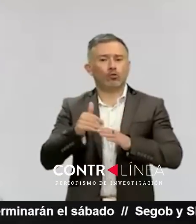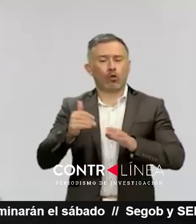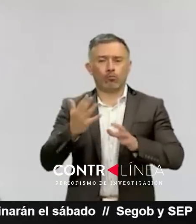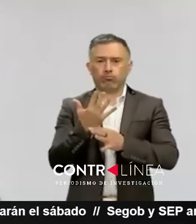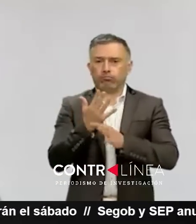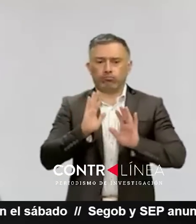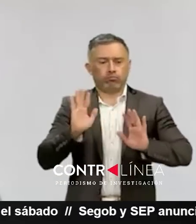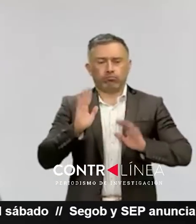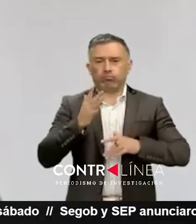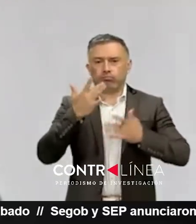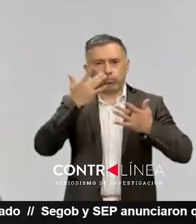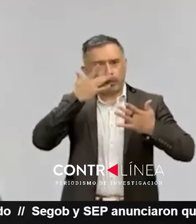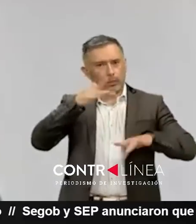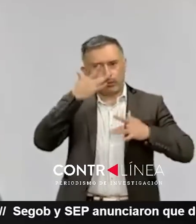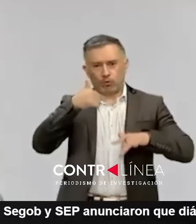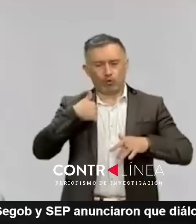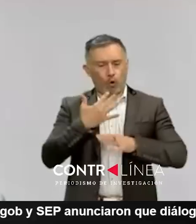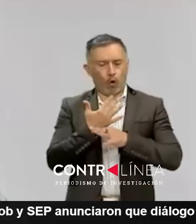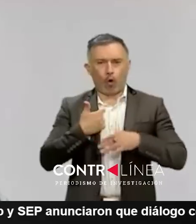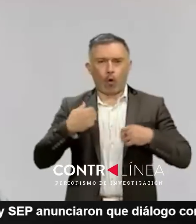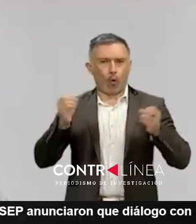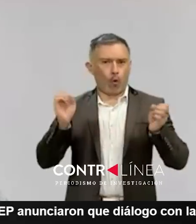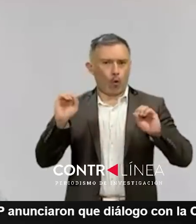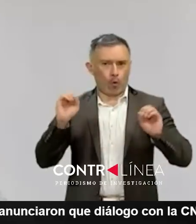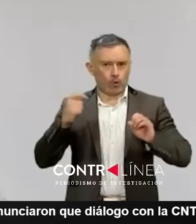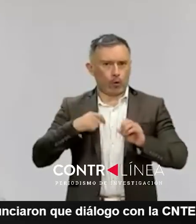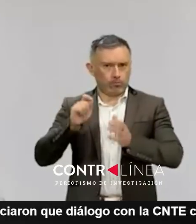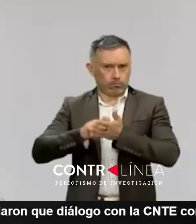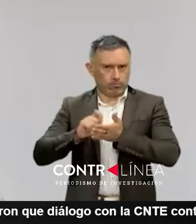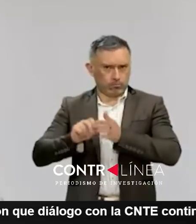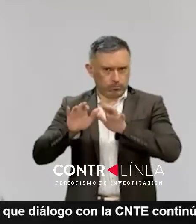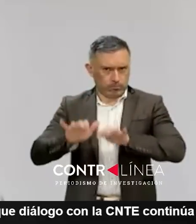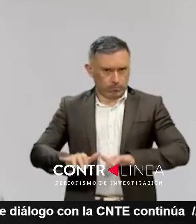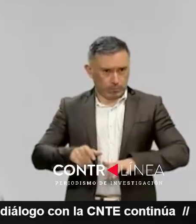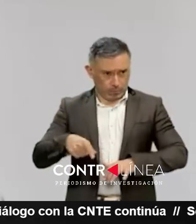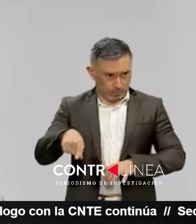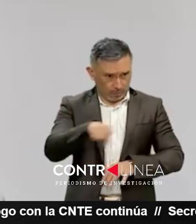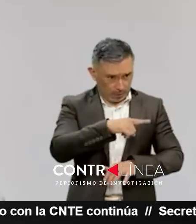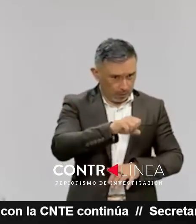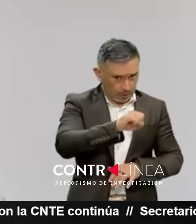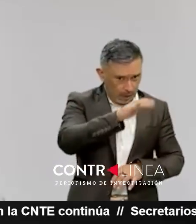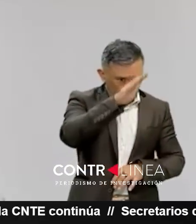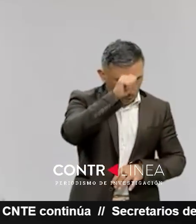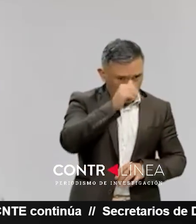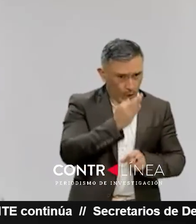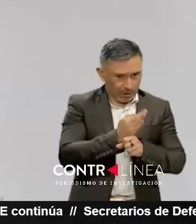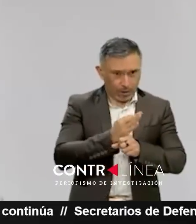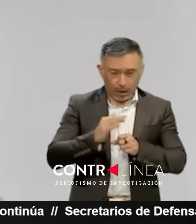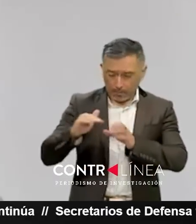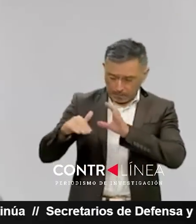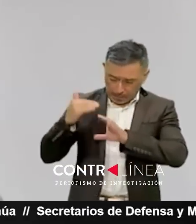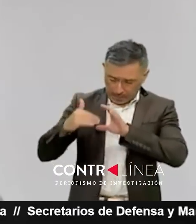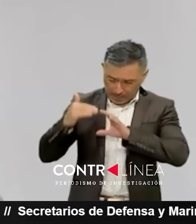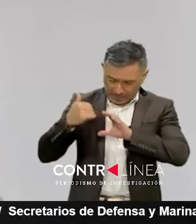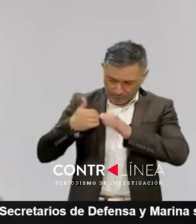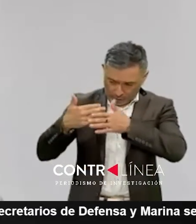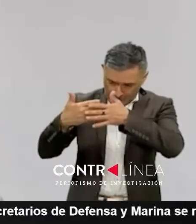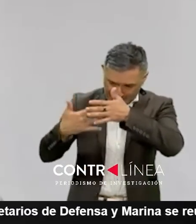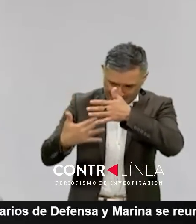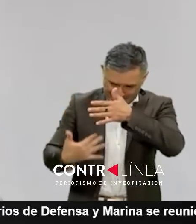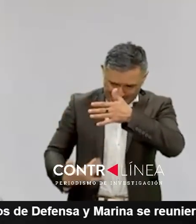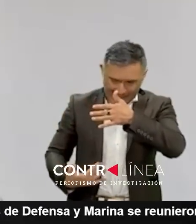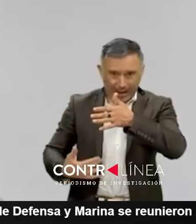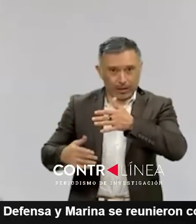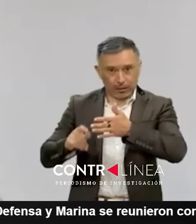le solicito, secretaria, si así estamos de acuerdo todos, se incluyan los que están hasta este momento recibidos en los